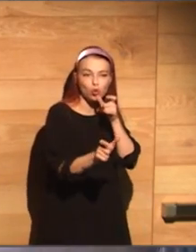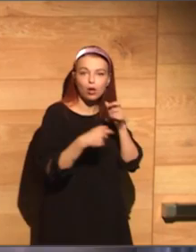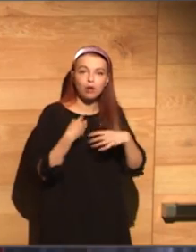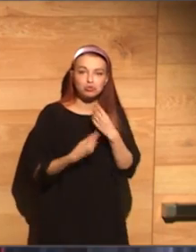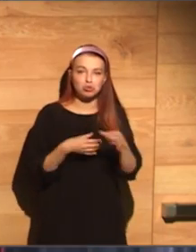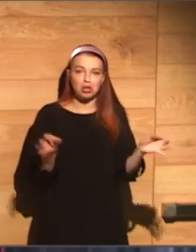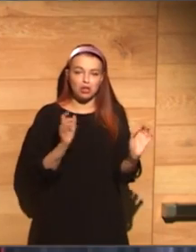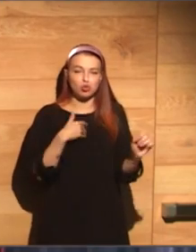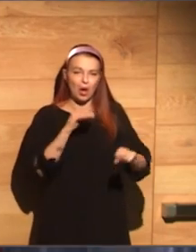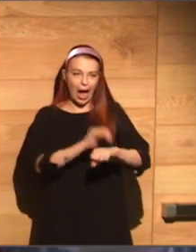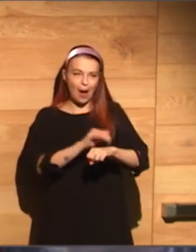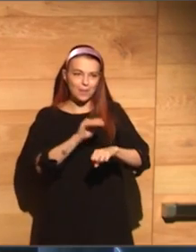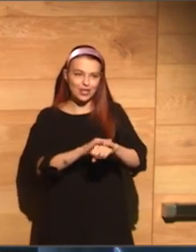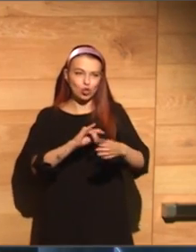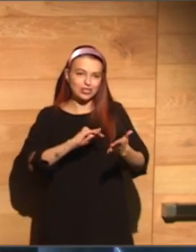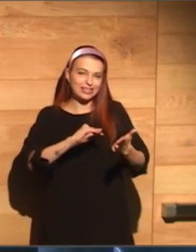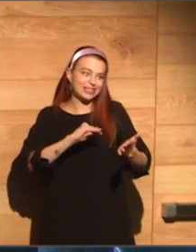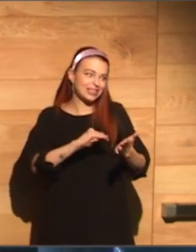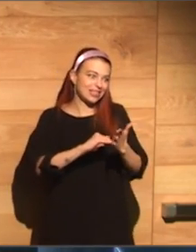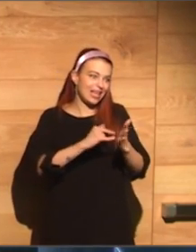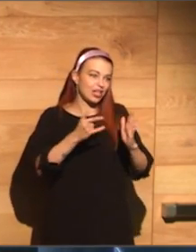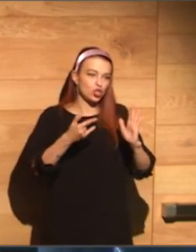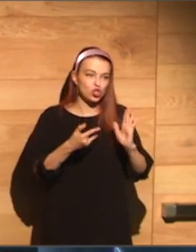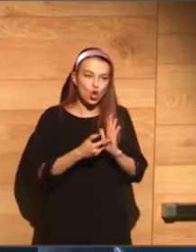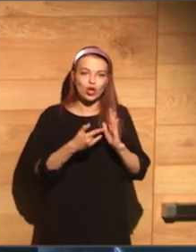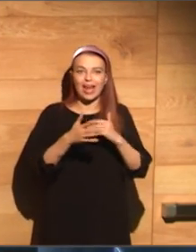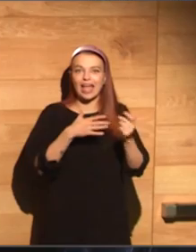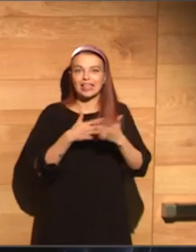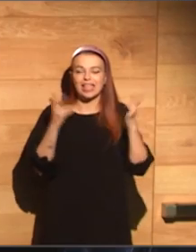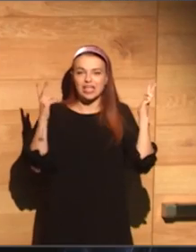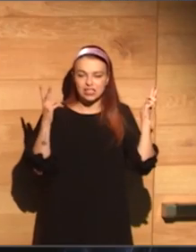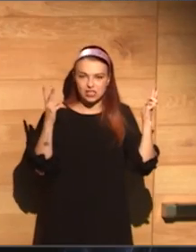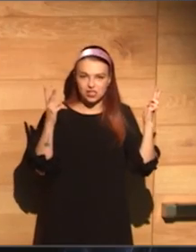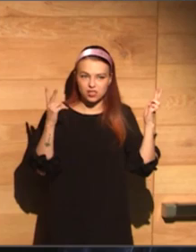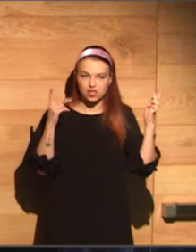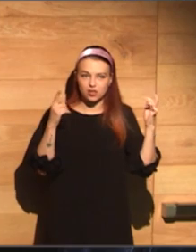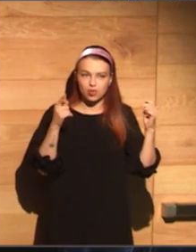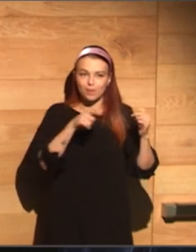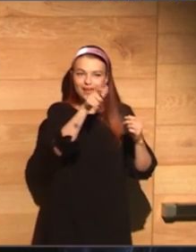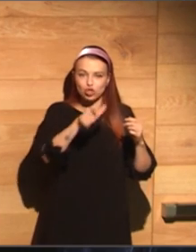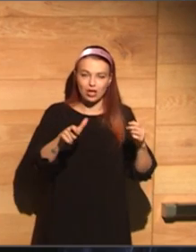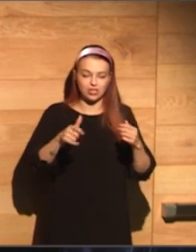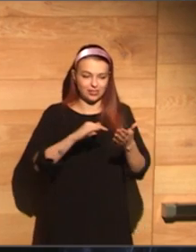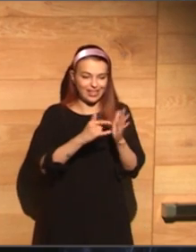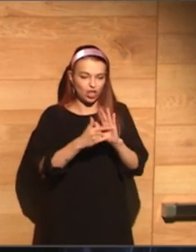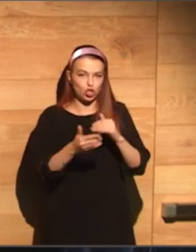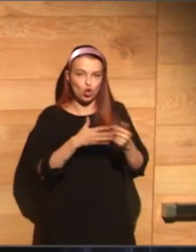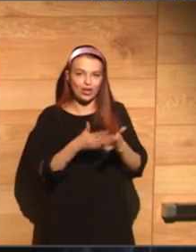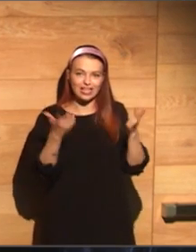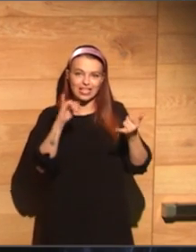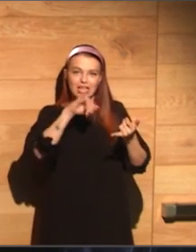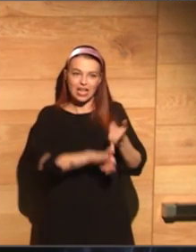amigos tecnócratas, de verdad, ¿eh? O sea, algunos de mis mejores amigos son tecnócratas. Son tecnócratas, por eso digo. Pero estáis a favor de que se casen los tecnócratas entre ellos. Pero que no lo